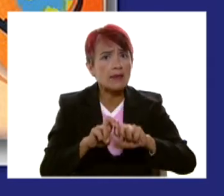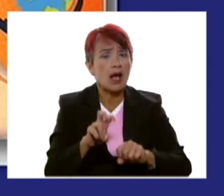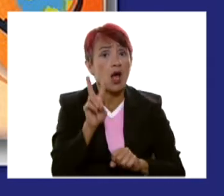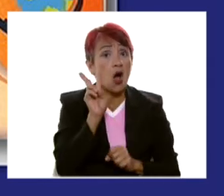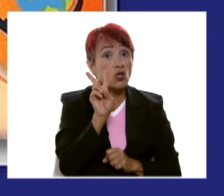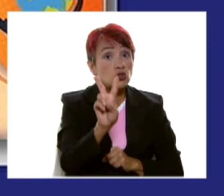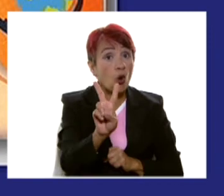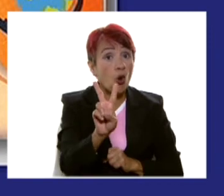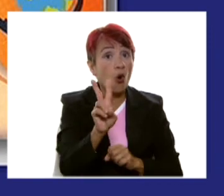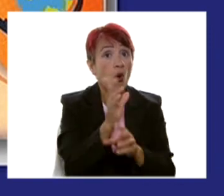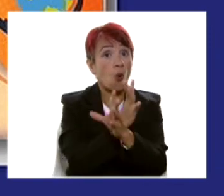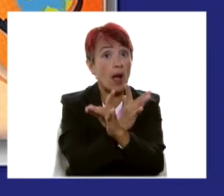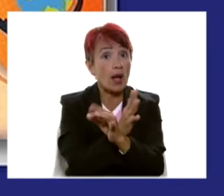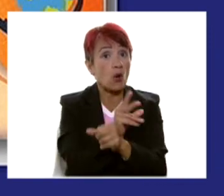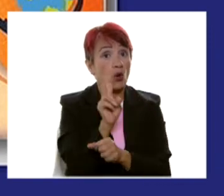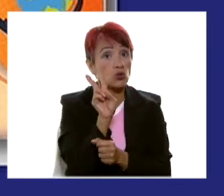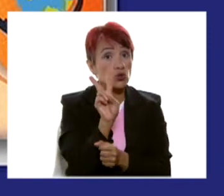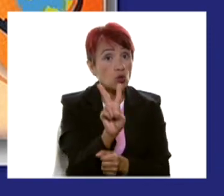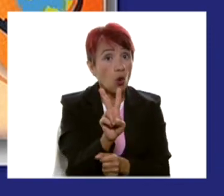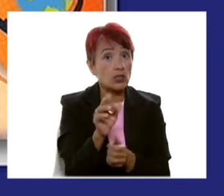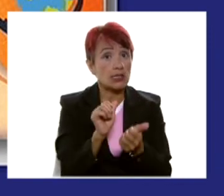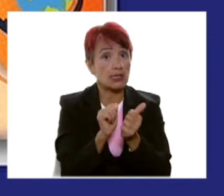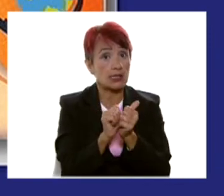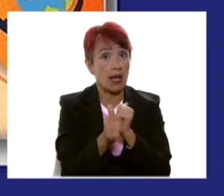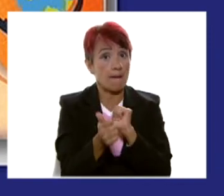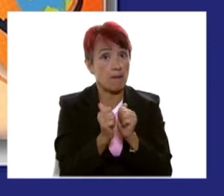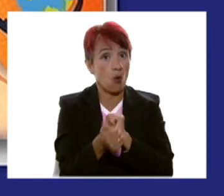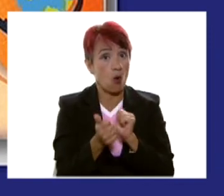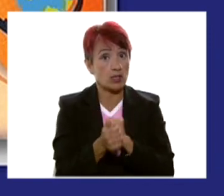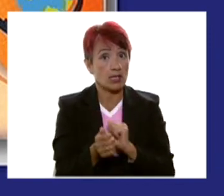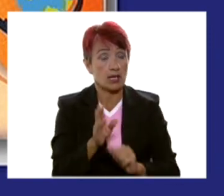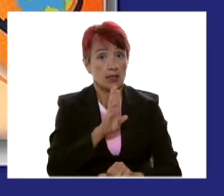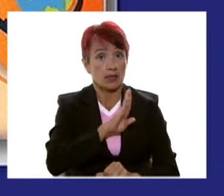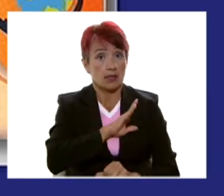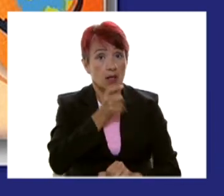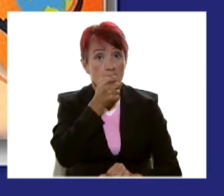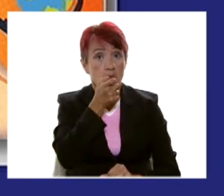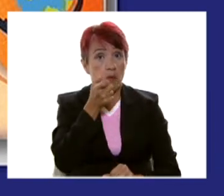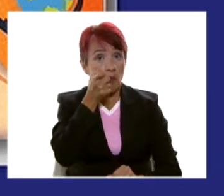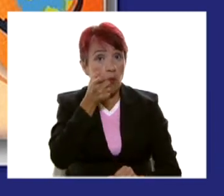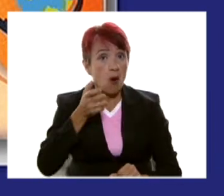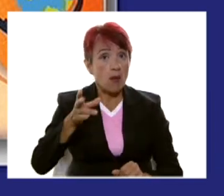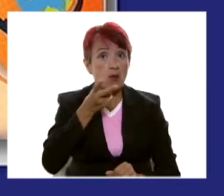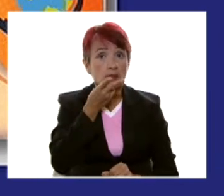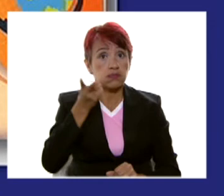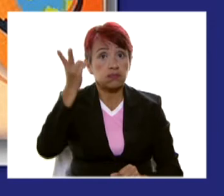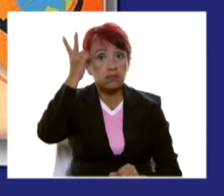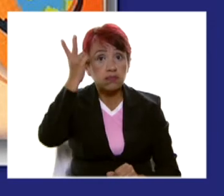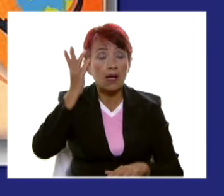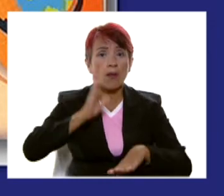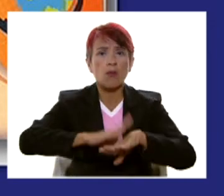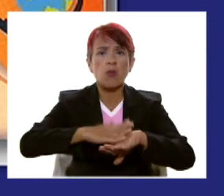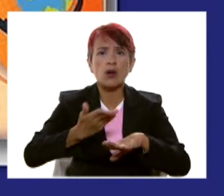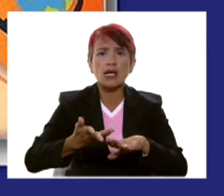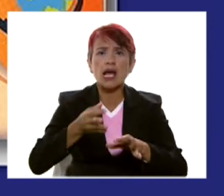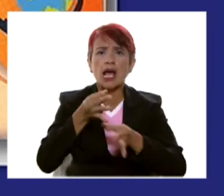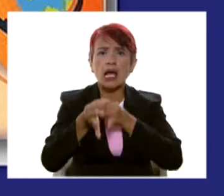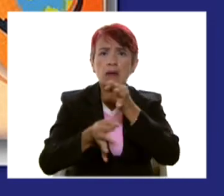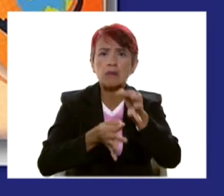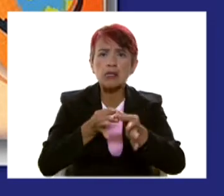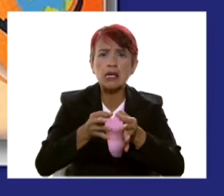2 juegos o 2 deportes de nuestros pueblos indígenas y van a explicar en qué consiste y dónde